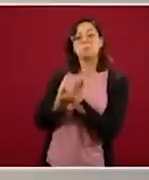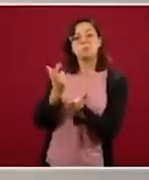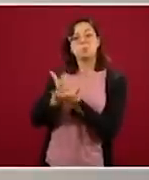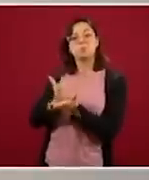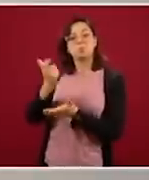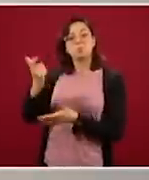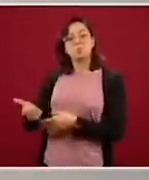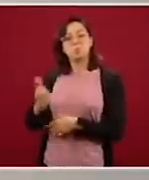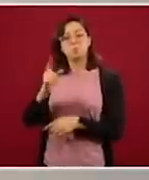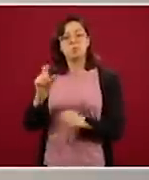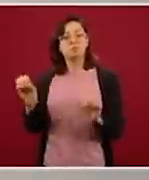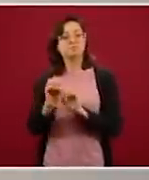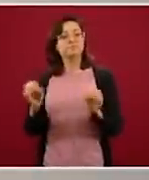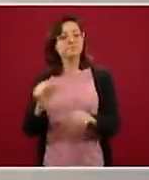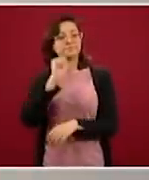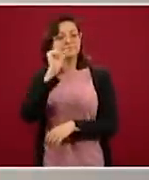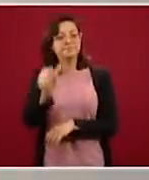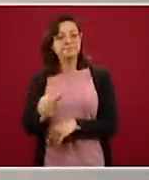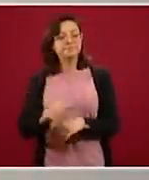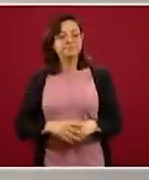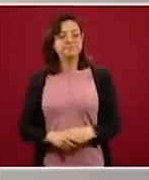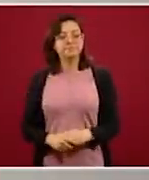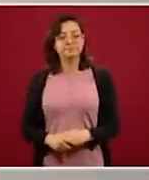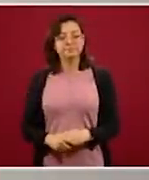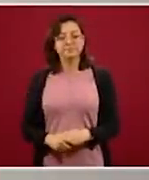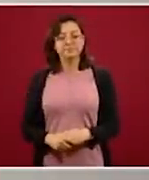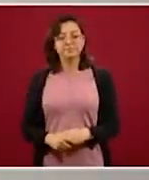por este mecanismo.